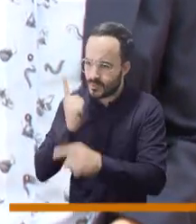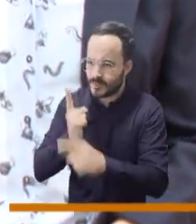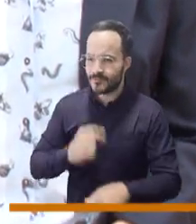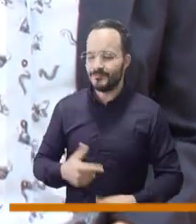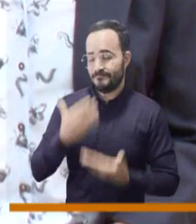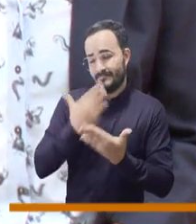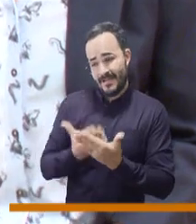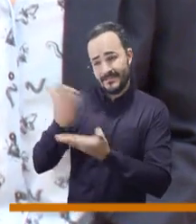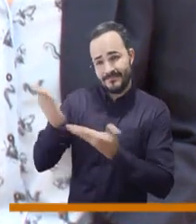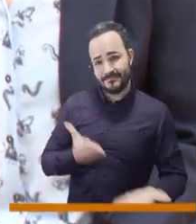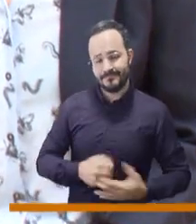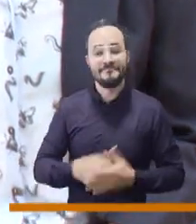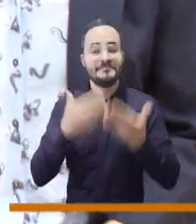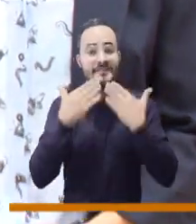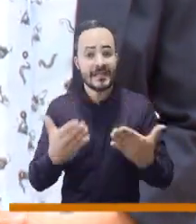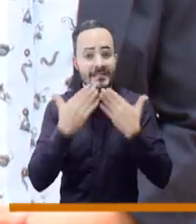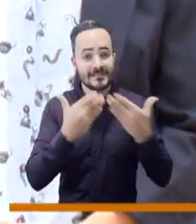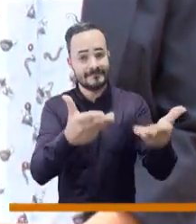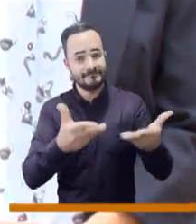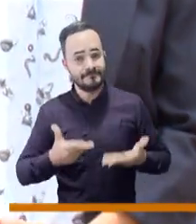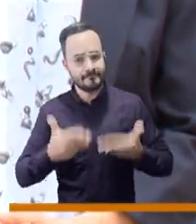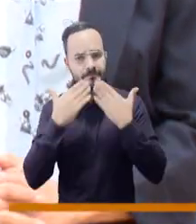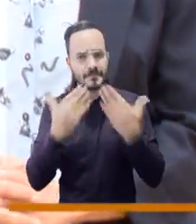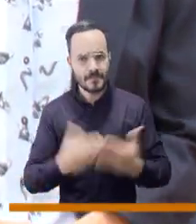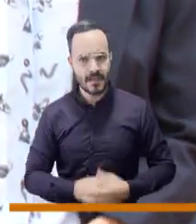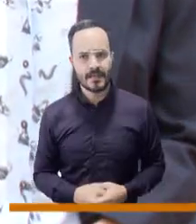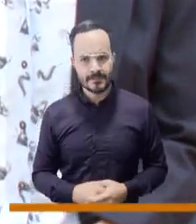acompañarnos. Gracias, gracias.